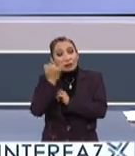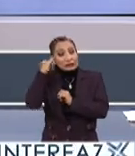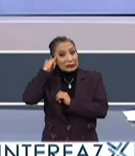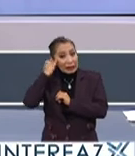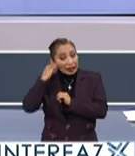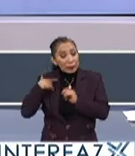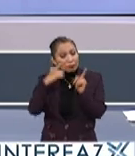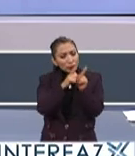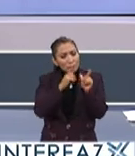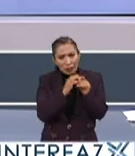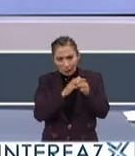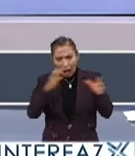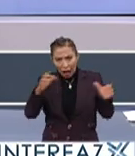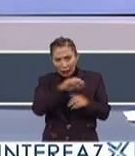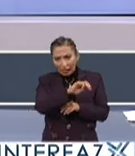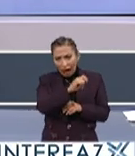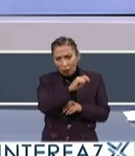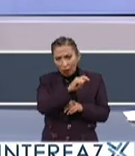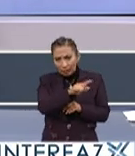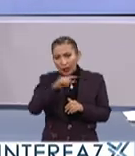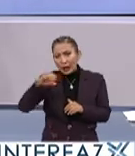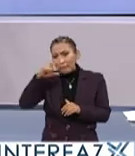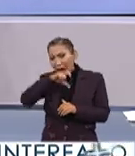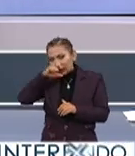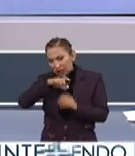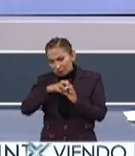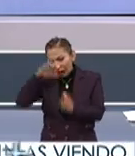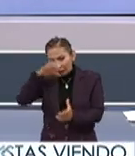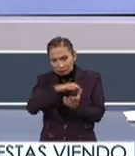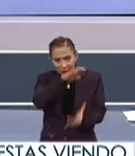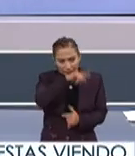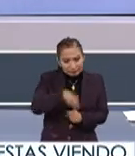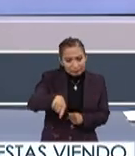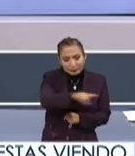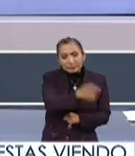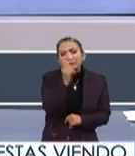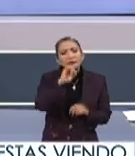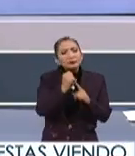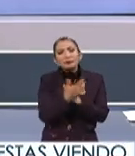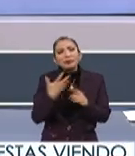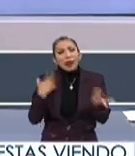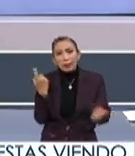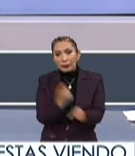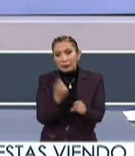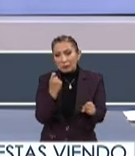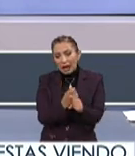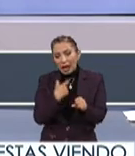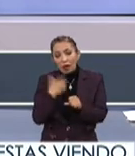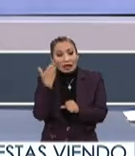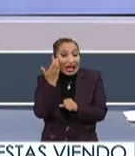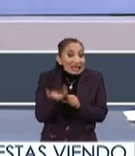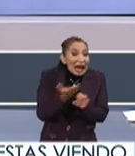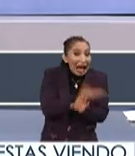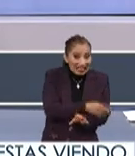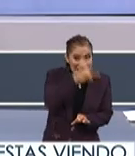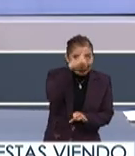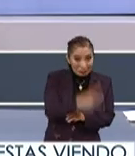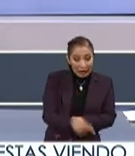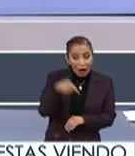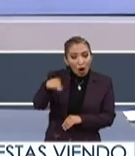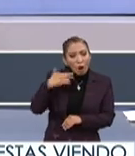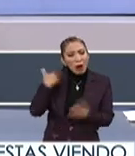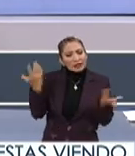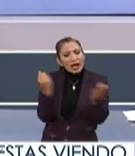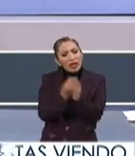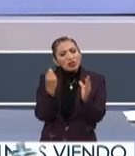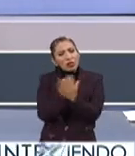Las agrupaciones mayores son los náhuatl y los mayas. Esta situación provocó que en primera instancia se buscara en México